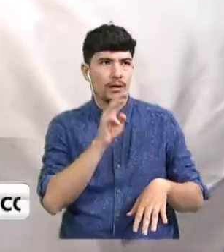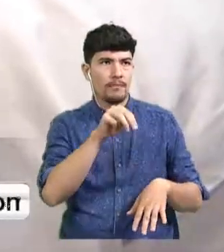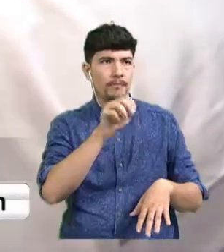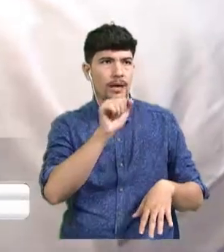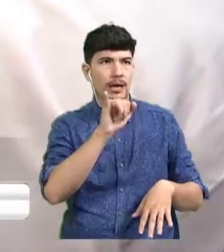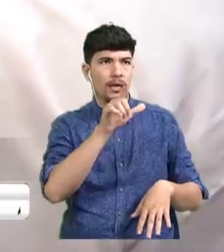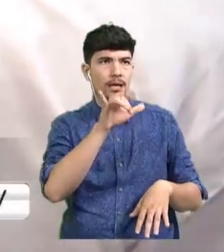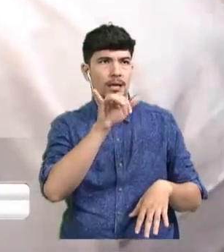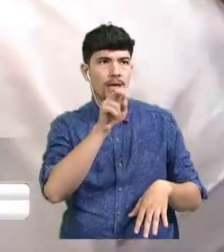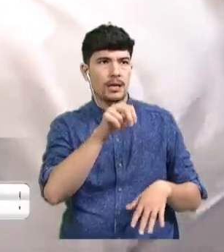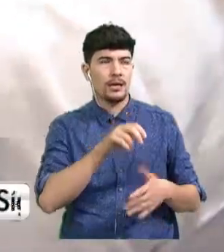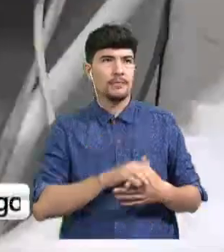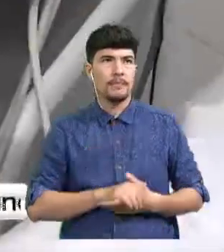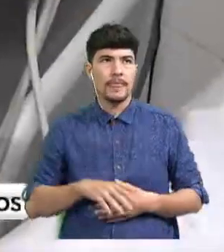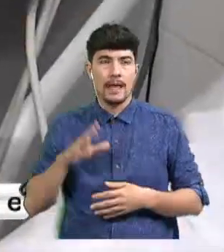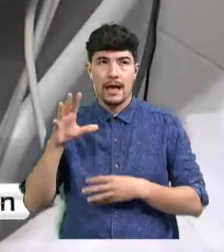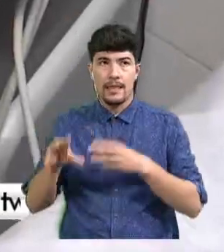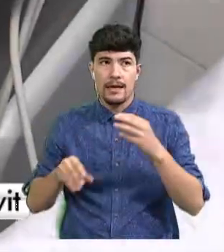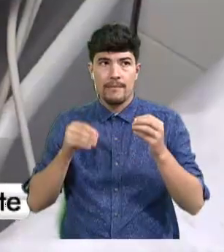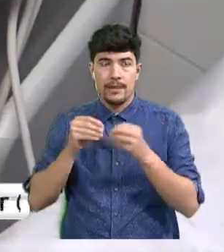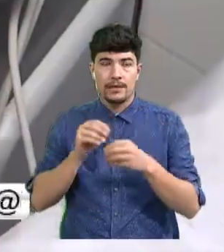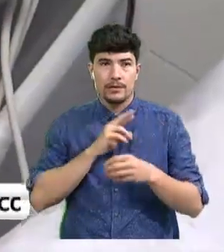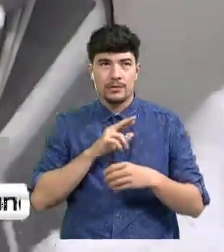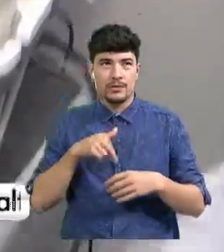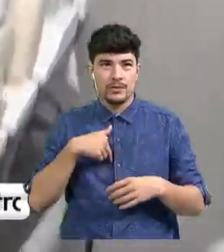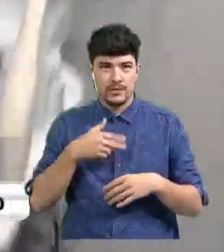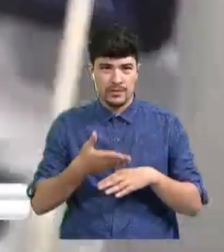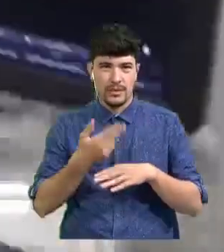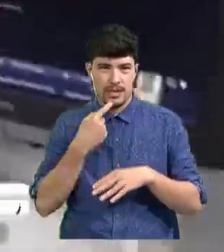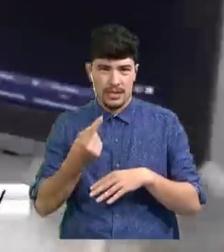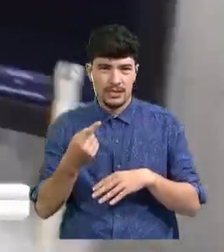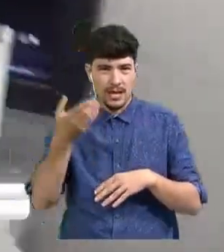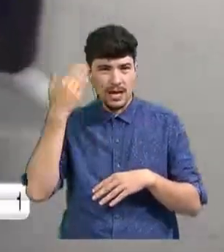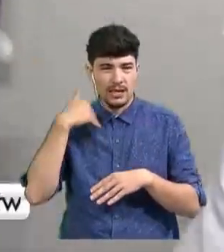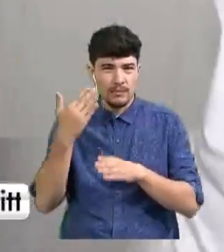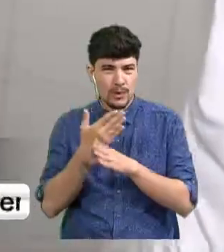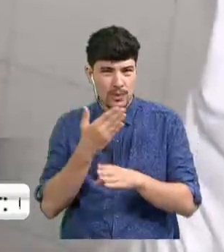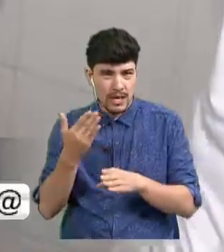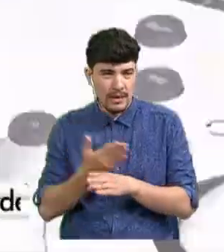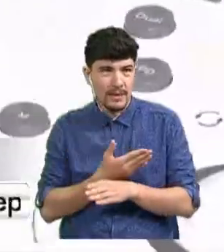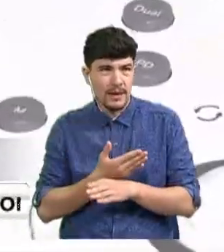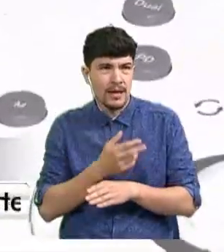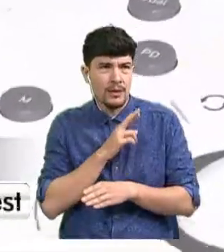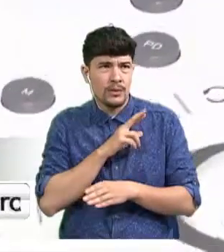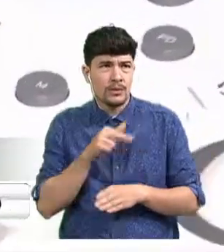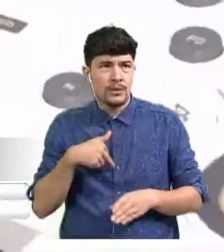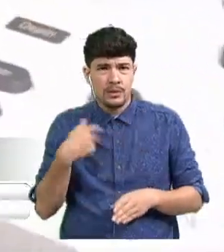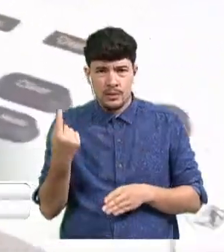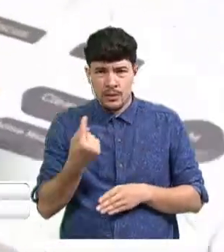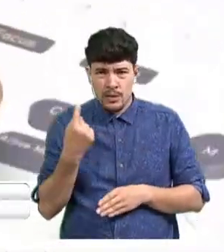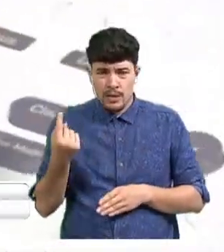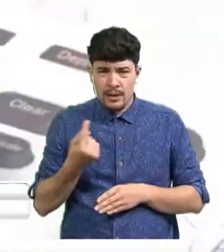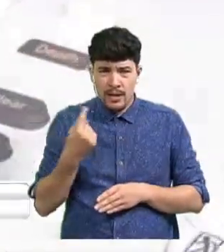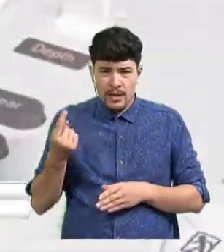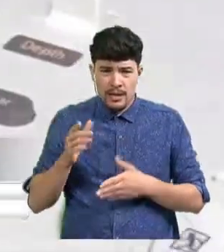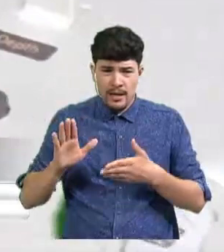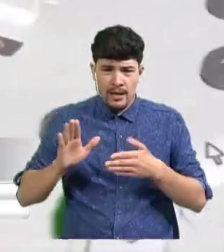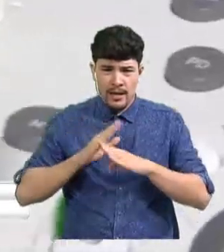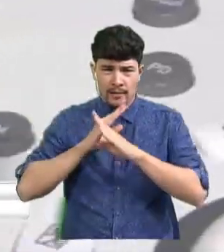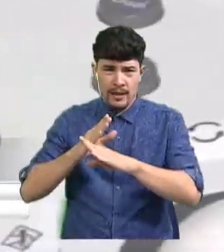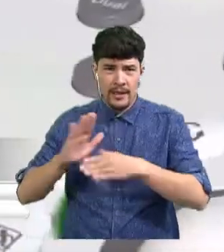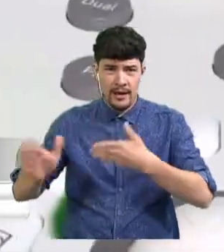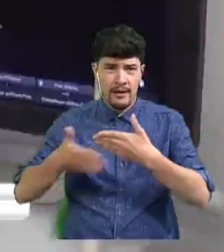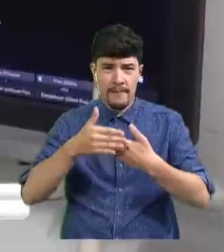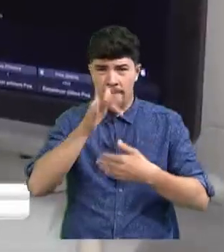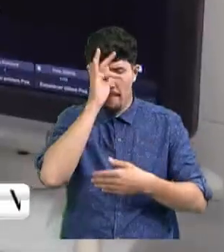Maylin. Adicional, como lo hemos dicho, en un momento de crisis, nosotros no solamente evitamos el cierre de los hospitales, sino